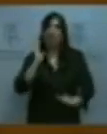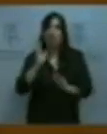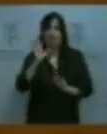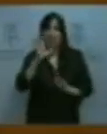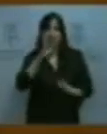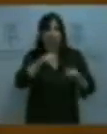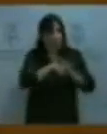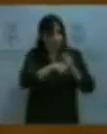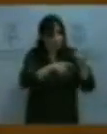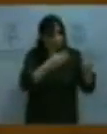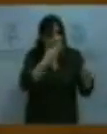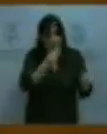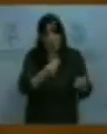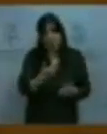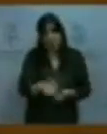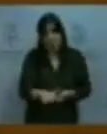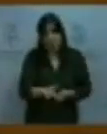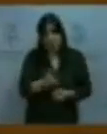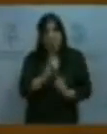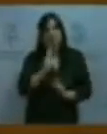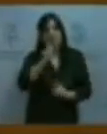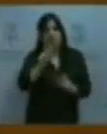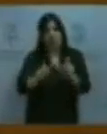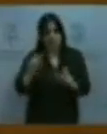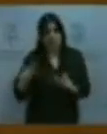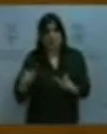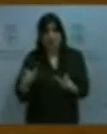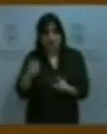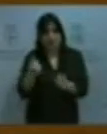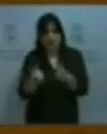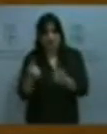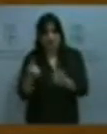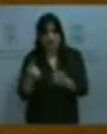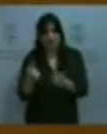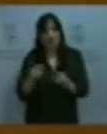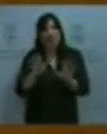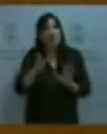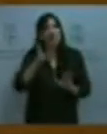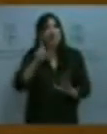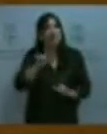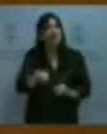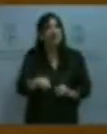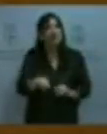con la especie de lobo. Pero también, desde nuestro punto de vista,